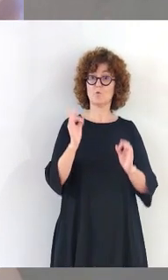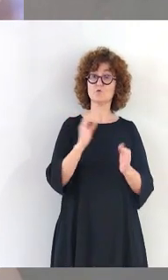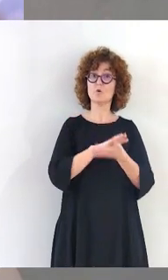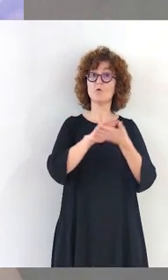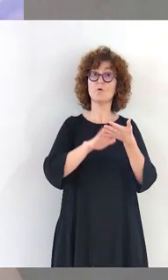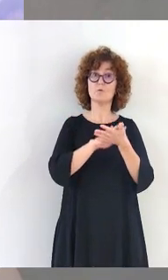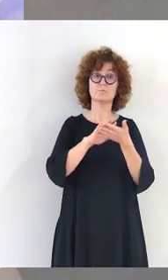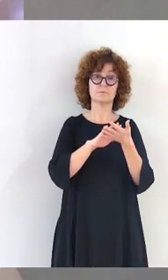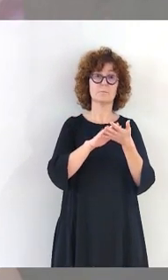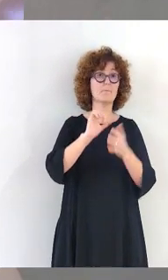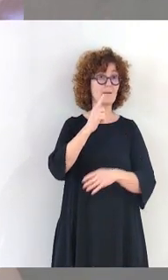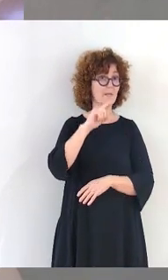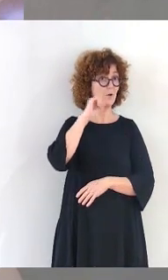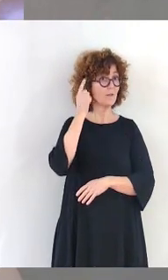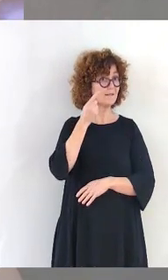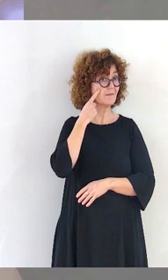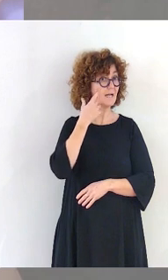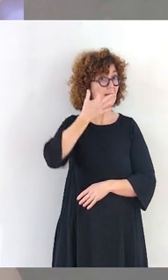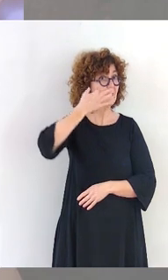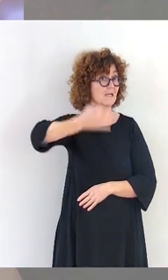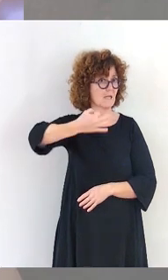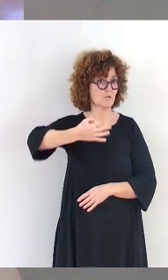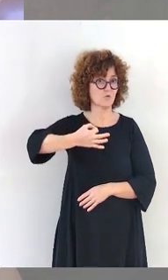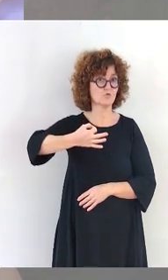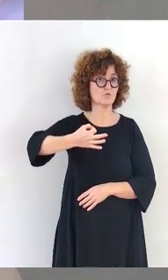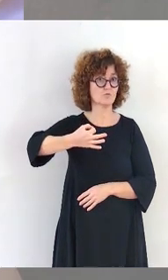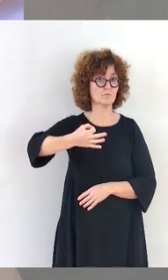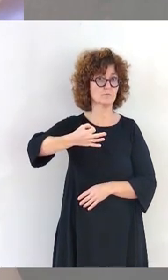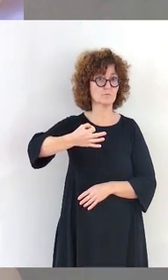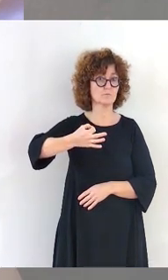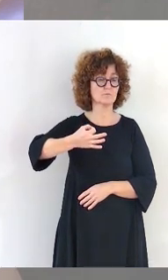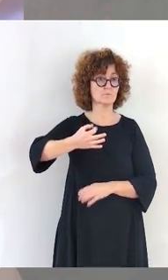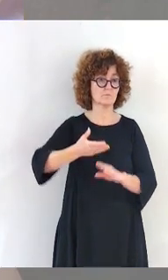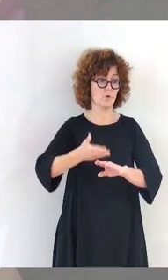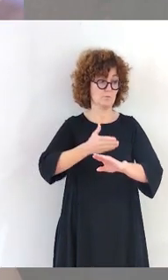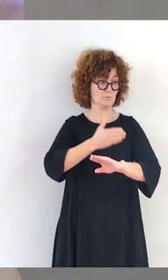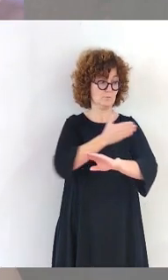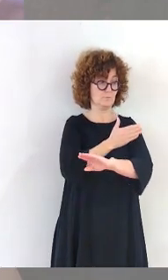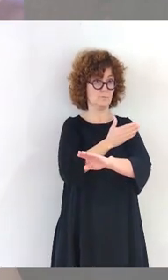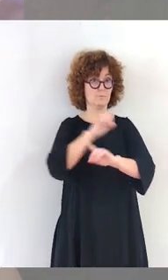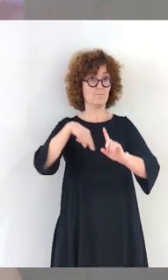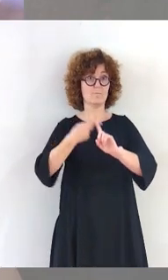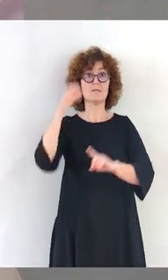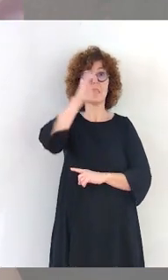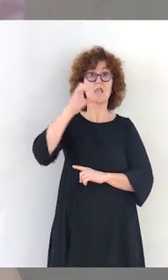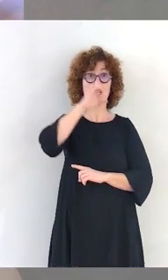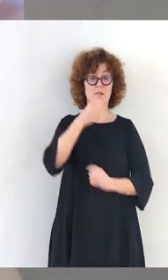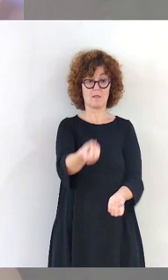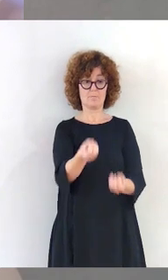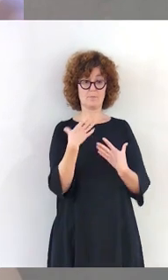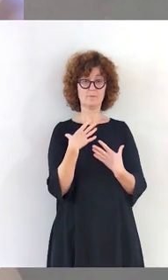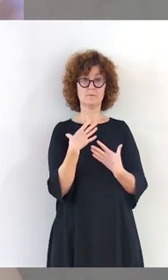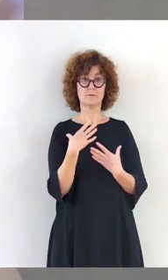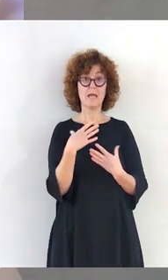intentando identificar Cuáles son estos riesgos a los que nos exponemos basándonos en lo que la ciencia nos está diciendo preparar a